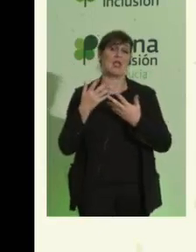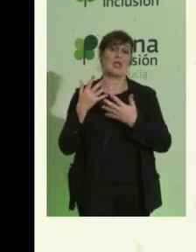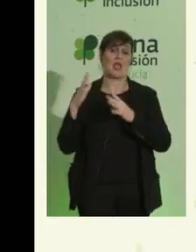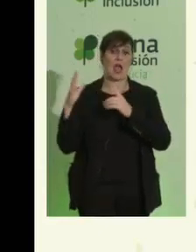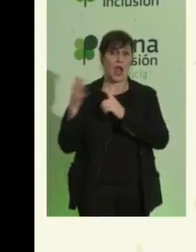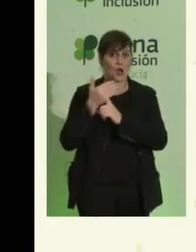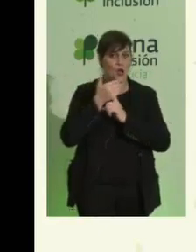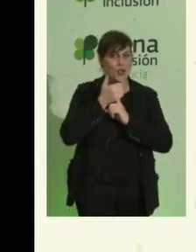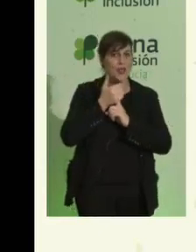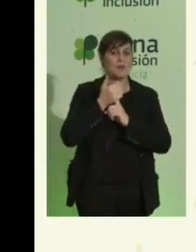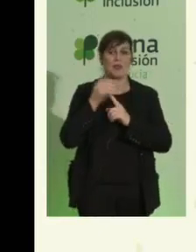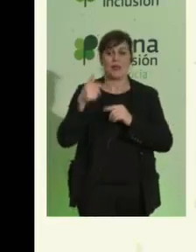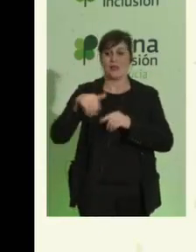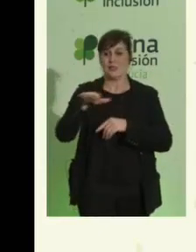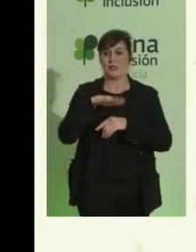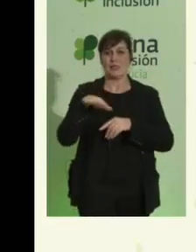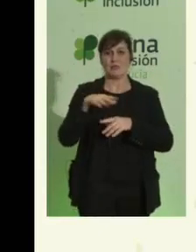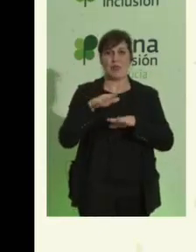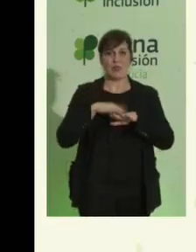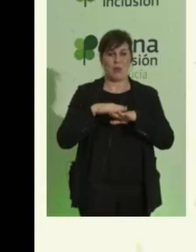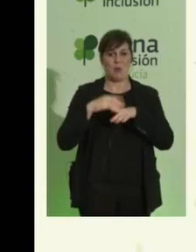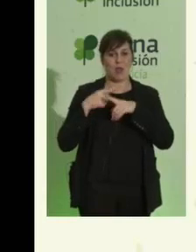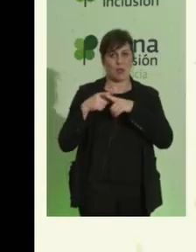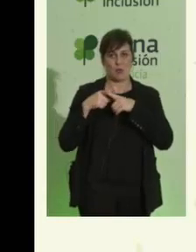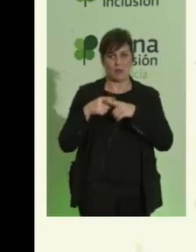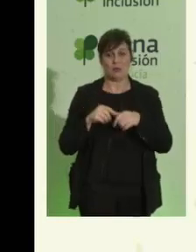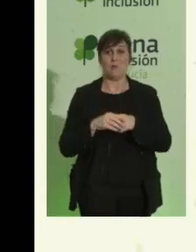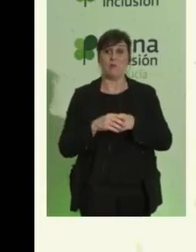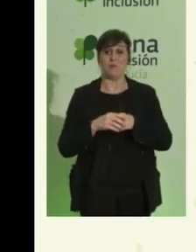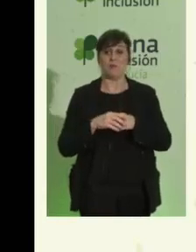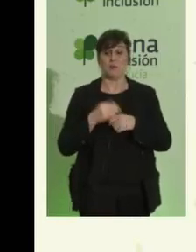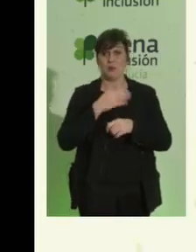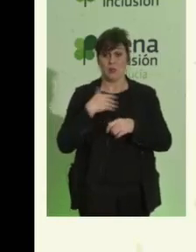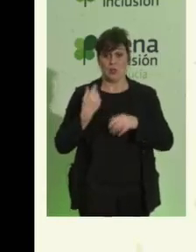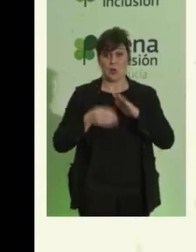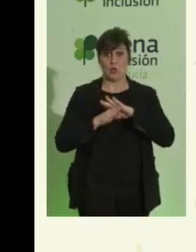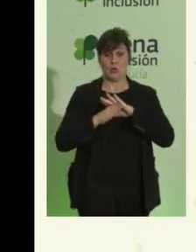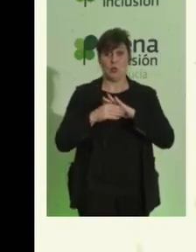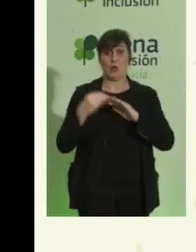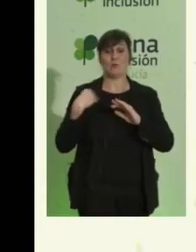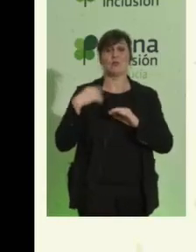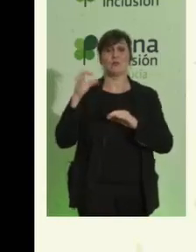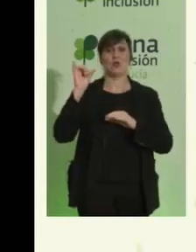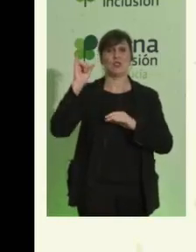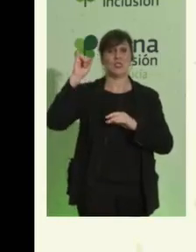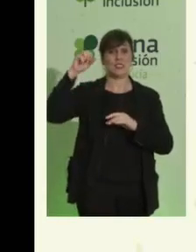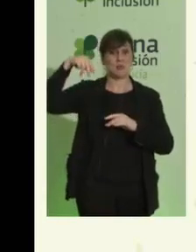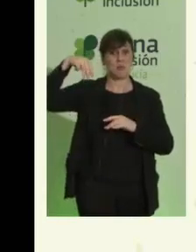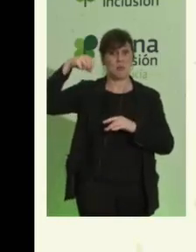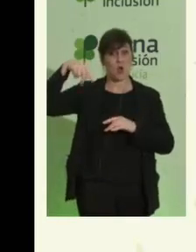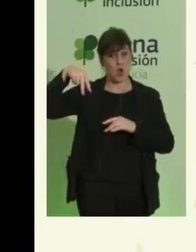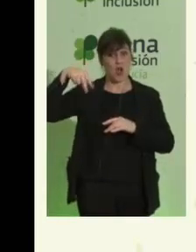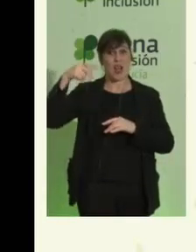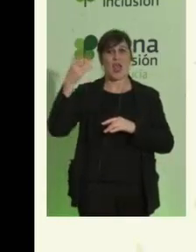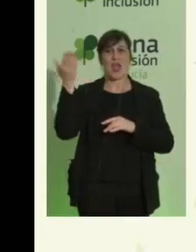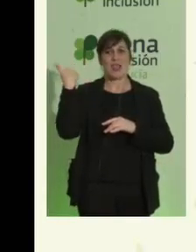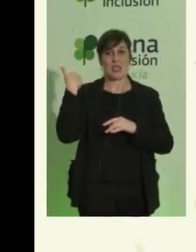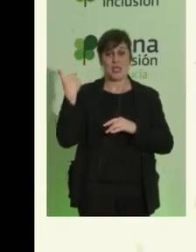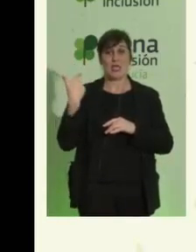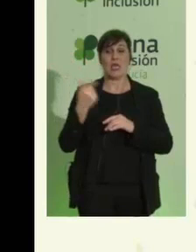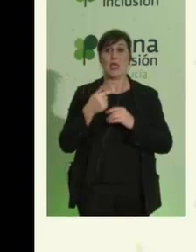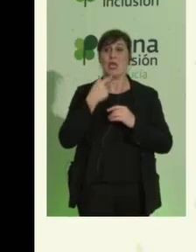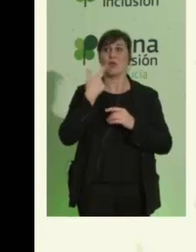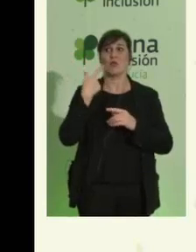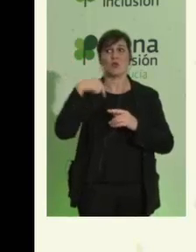Y quiero hablar un poco y siguiendo sobre lo que dijo Simon ayer, porque hacemos una especie